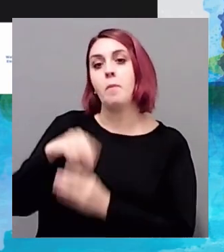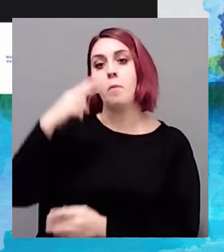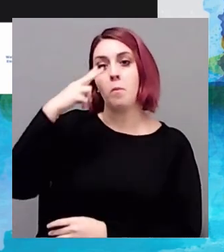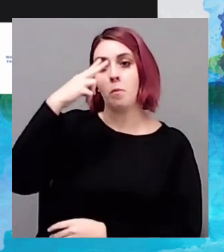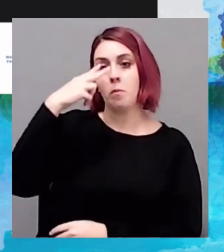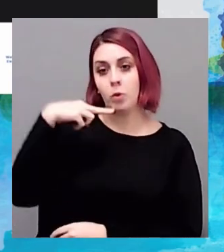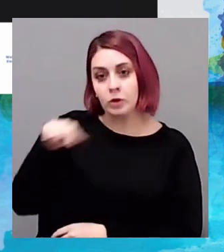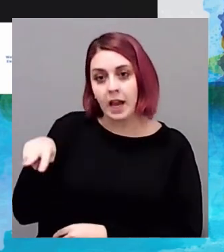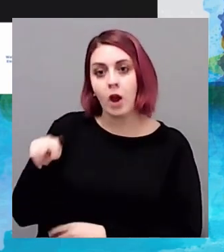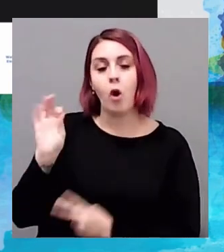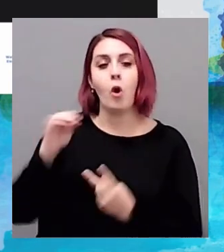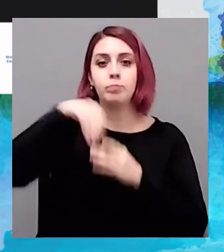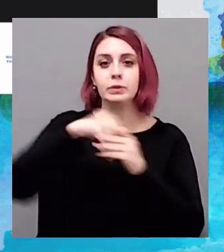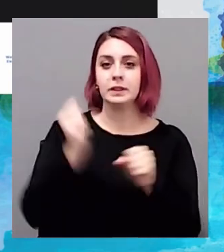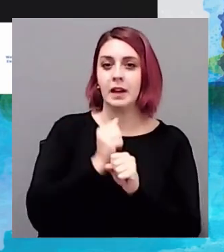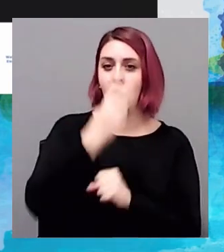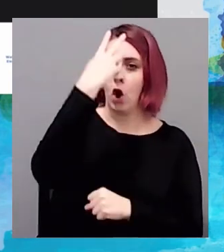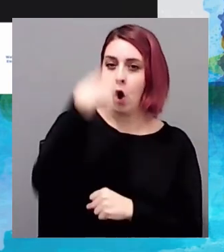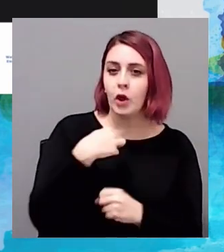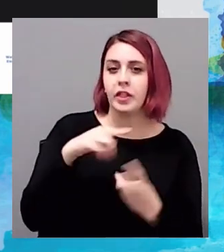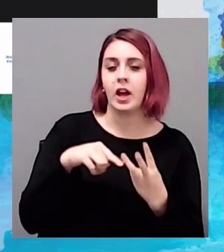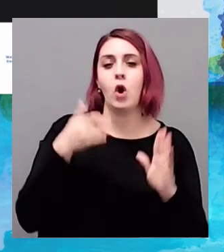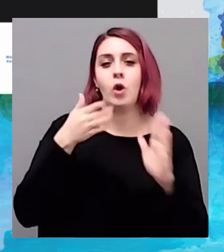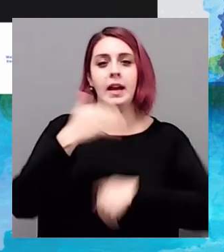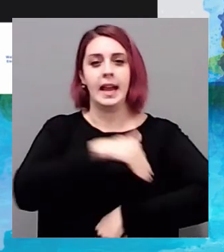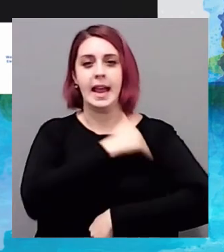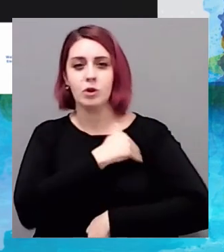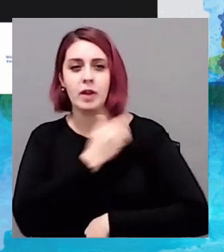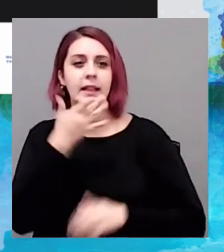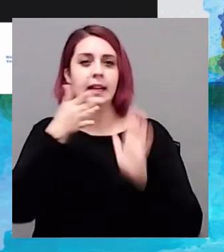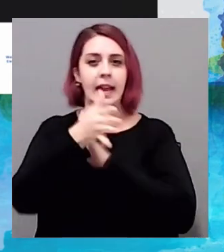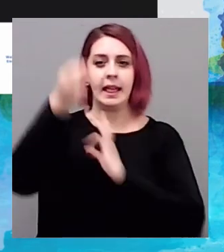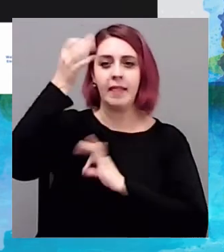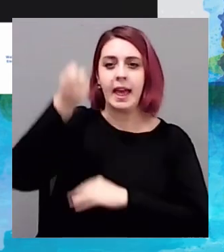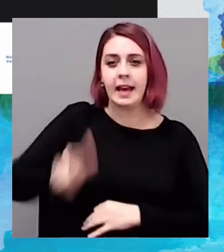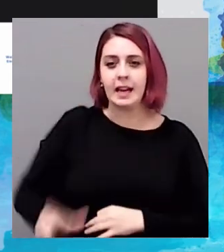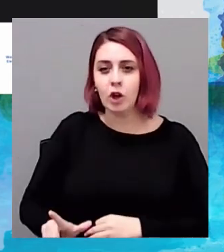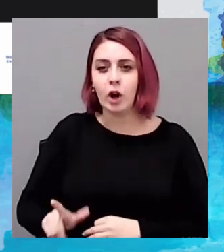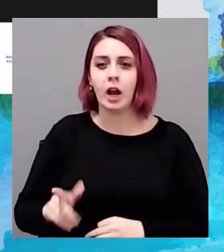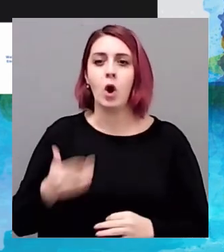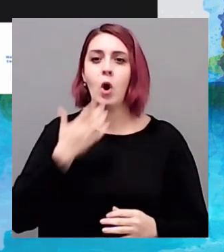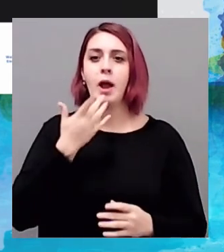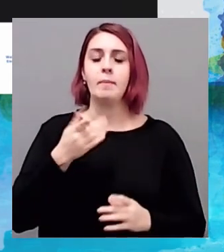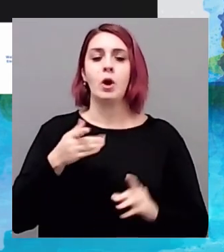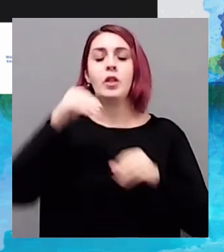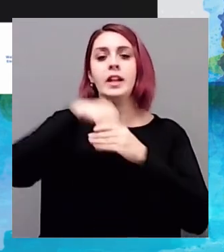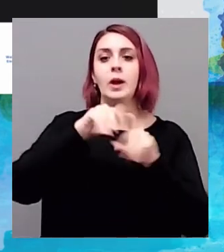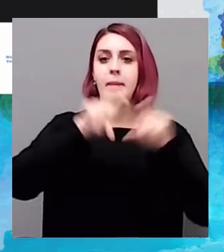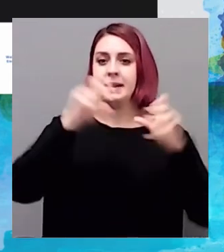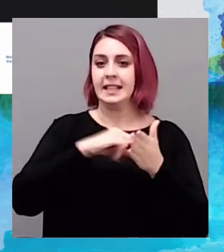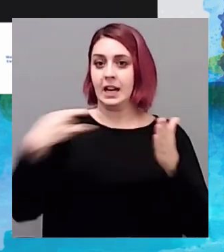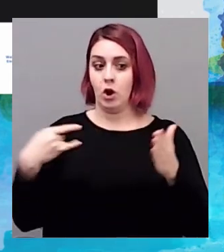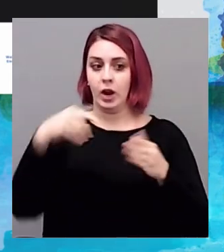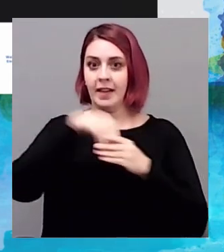usuario, sois descriptores, estudiantes, trabajáis por una empresa de tecnología, ¿cómo